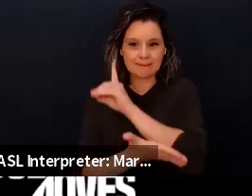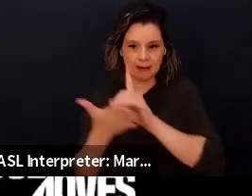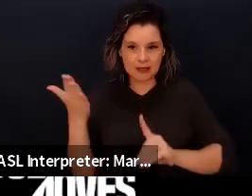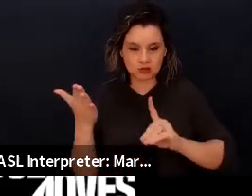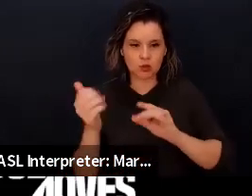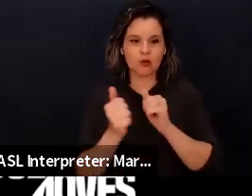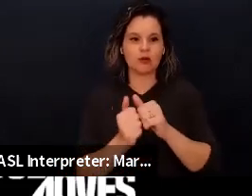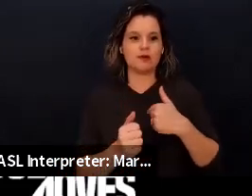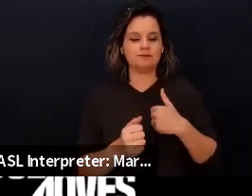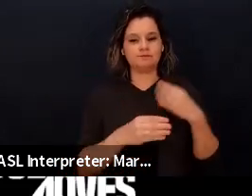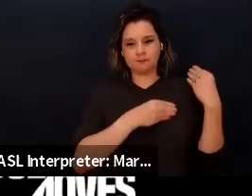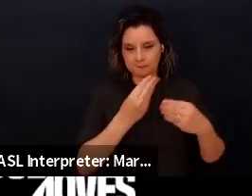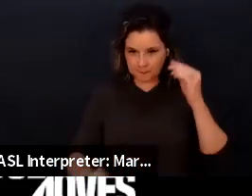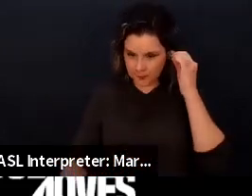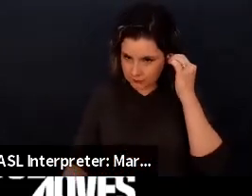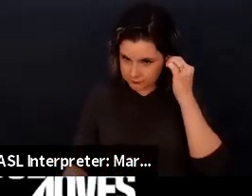el género.